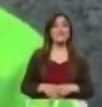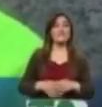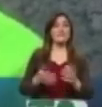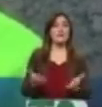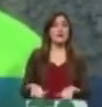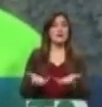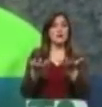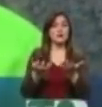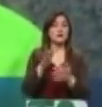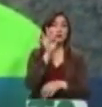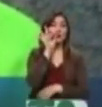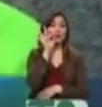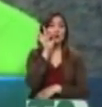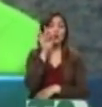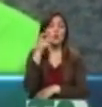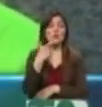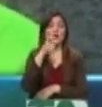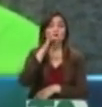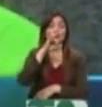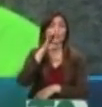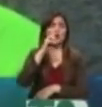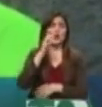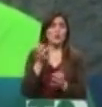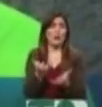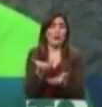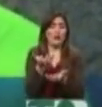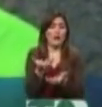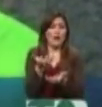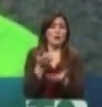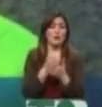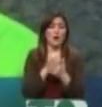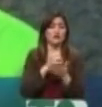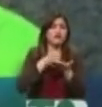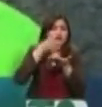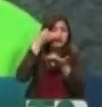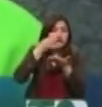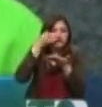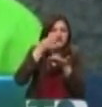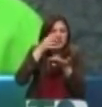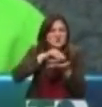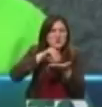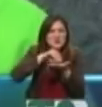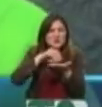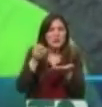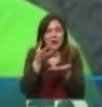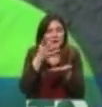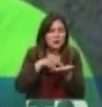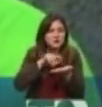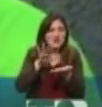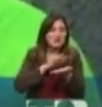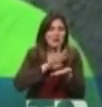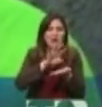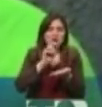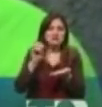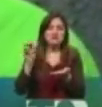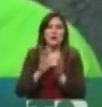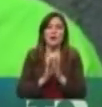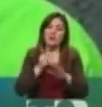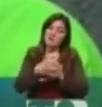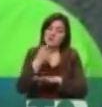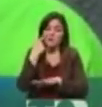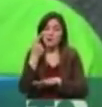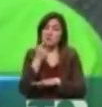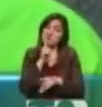de marihuana, lo que son 800 gramos, y de cocaína son 400 gramos. Posterior del pesaje y las pruebas de identificación preliminar